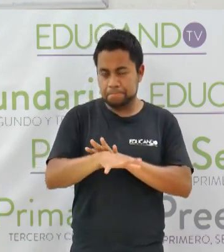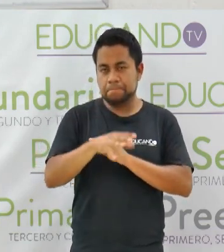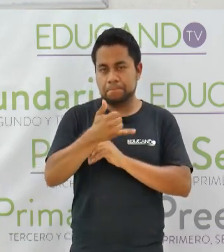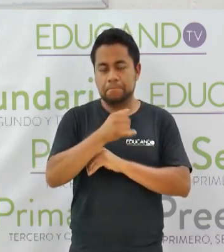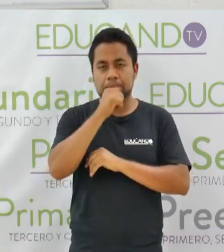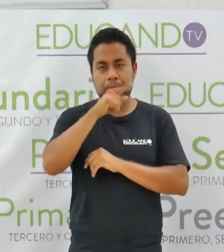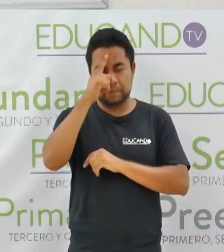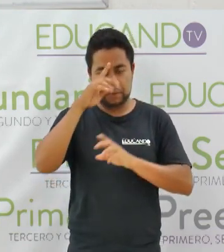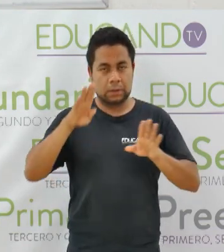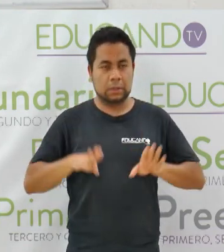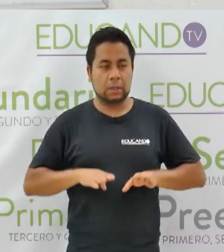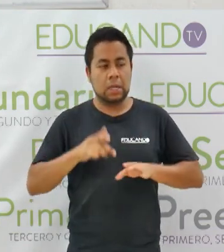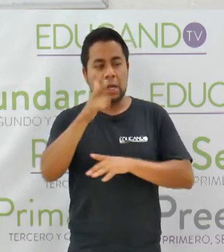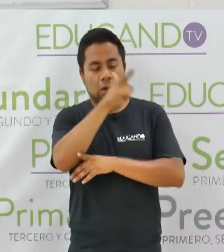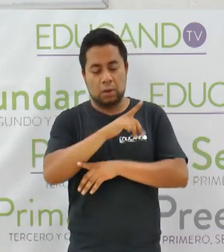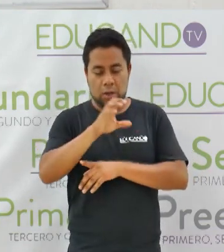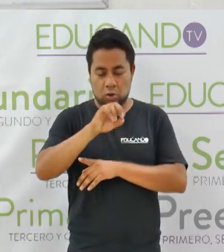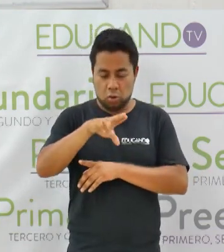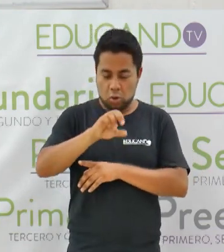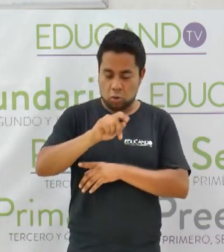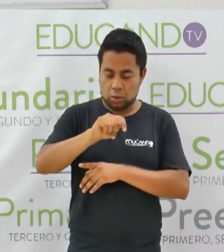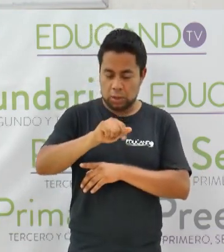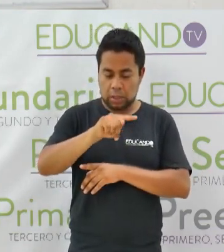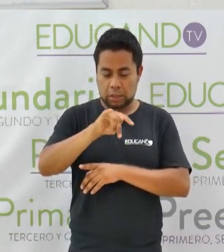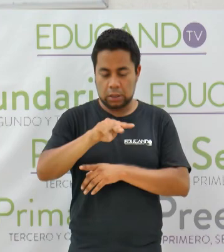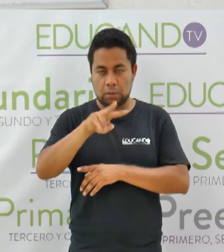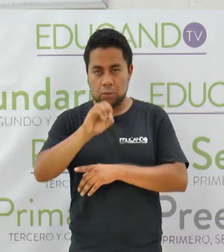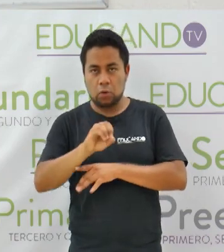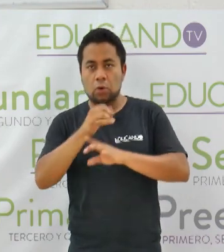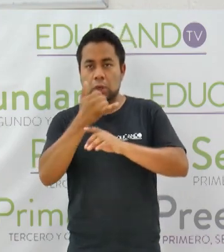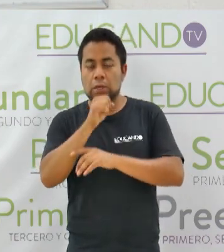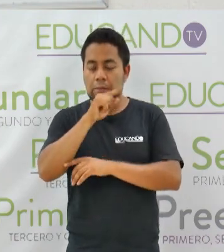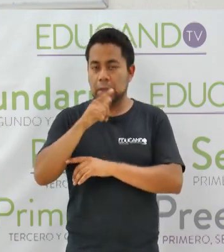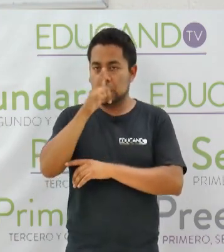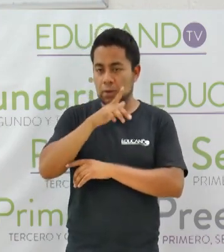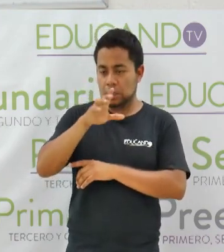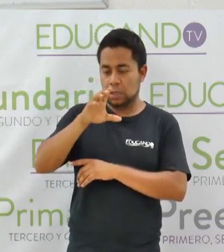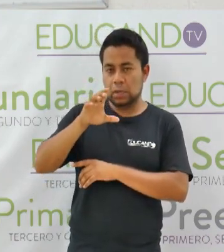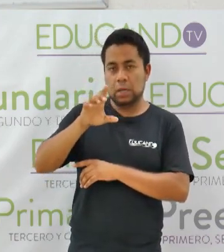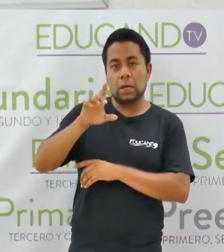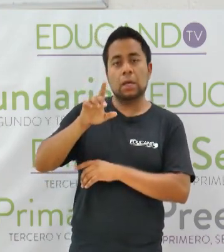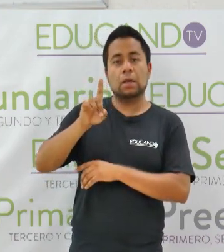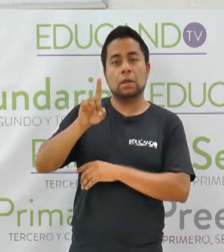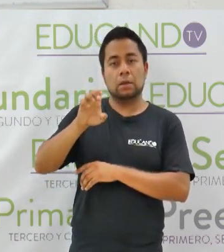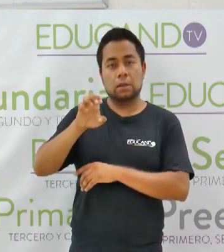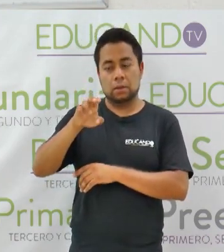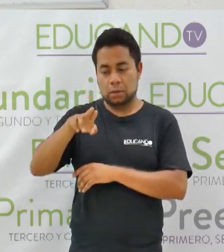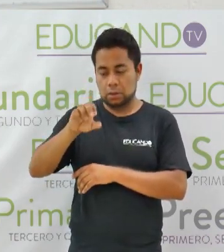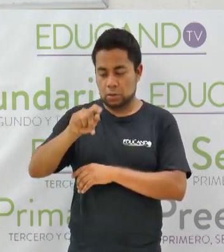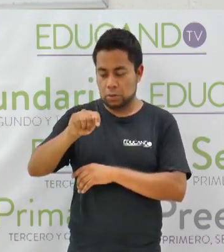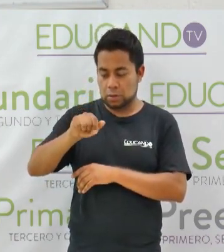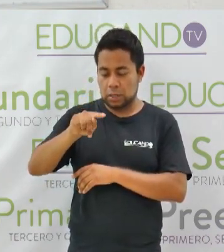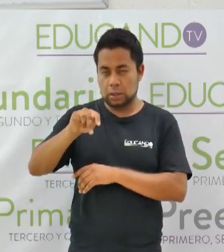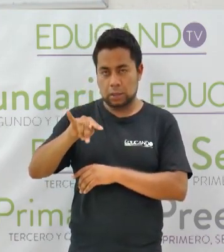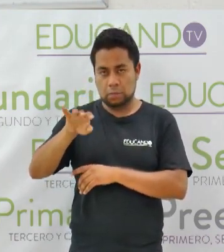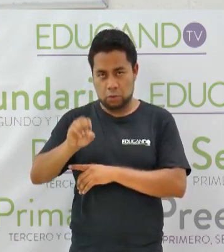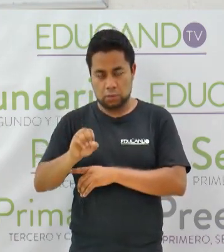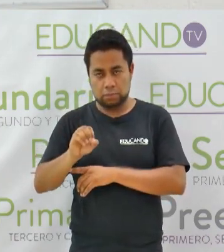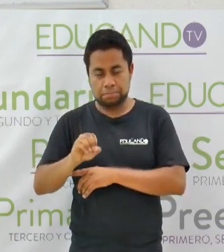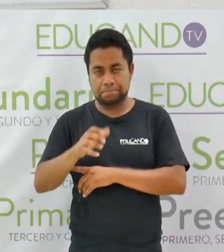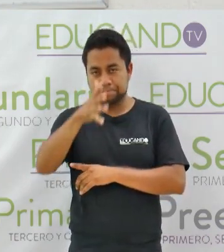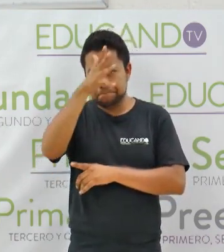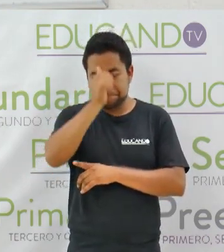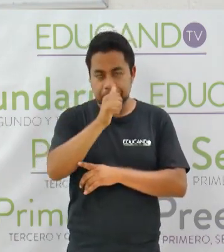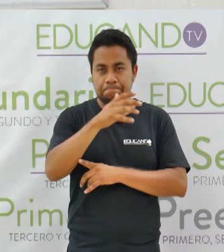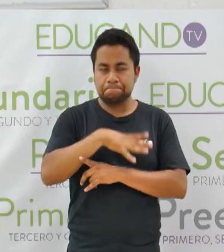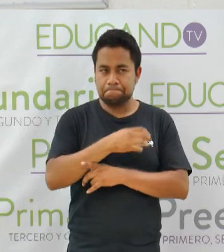y características del lenguaje connotativo y denotativo. Ahora, debemos de recordar que van a